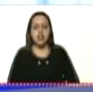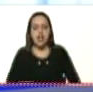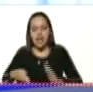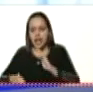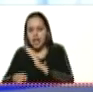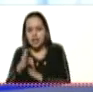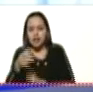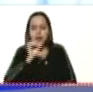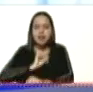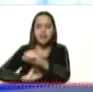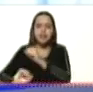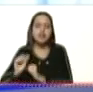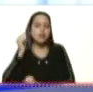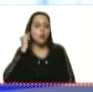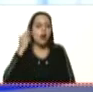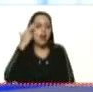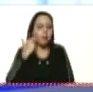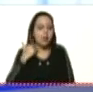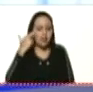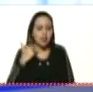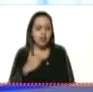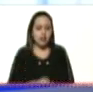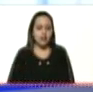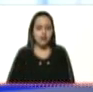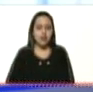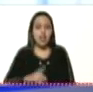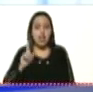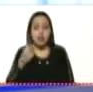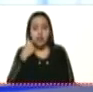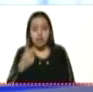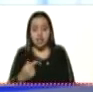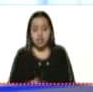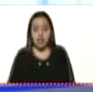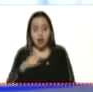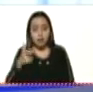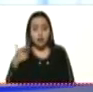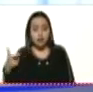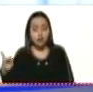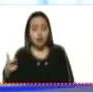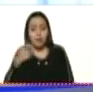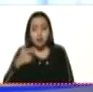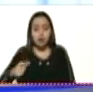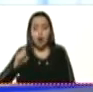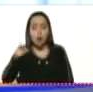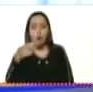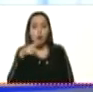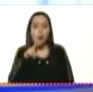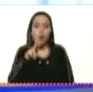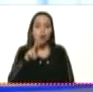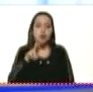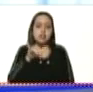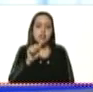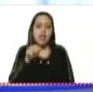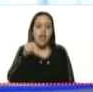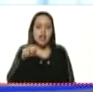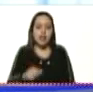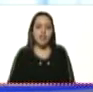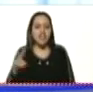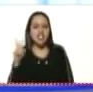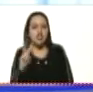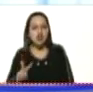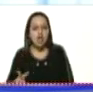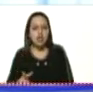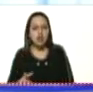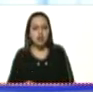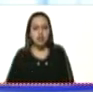Páez. Proclama ante los guayaneses: venezolanos, me haréis la justicia